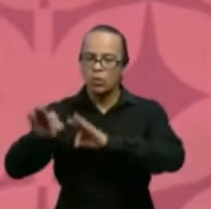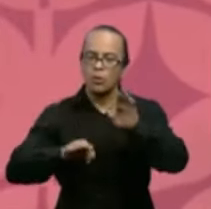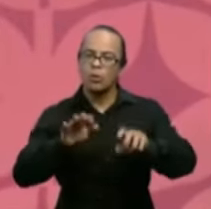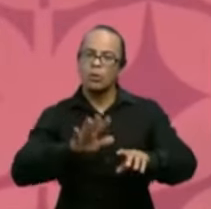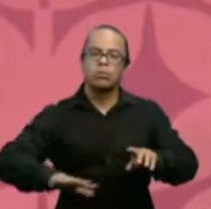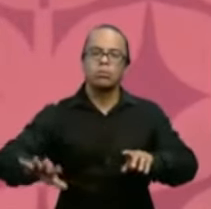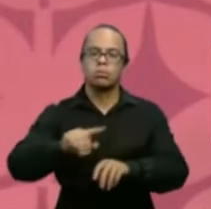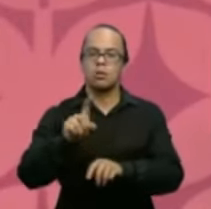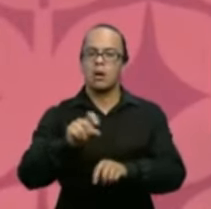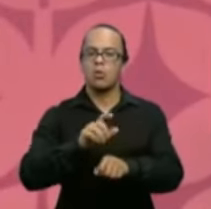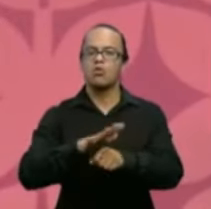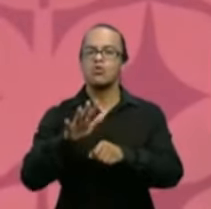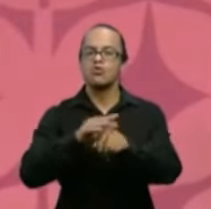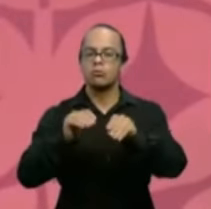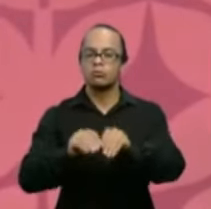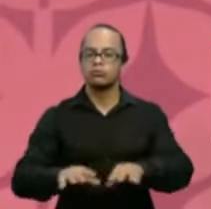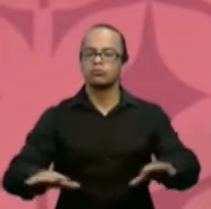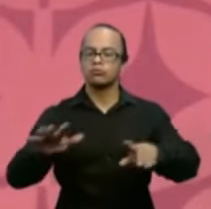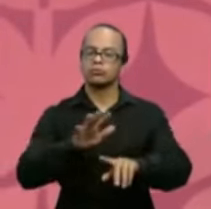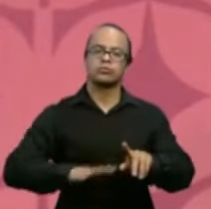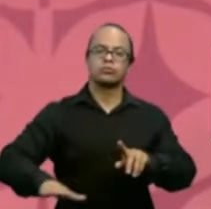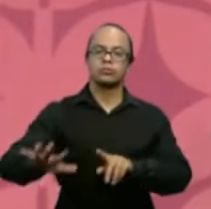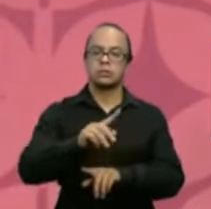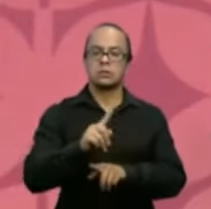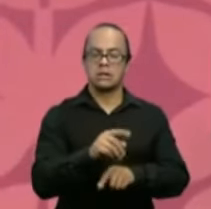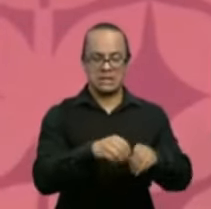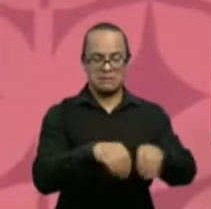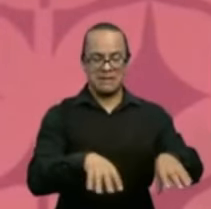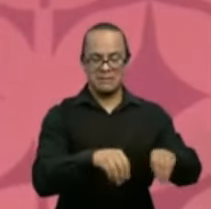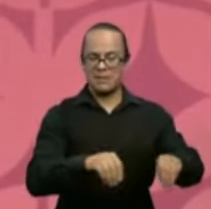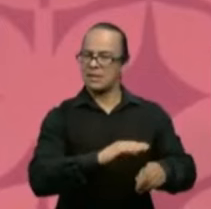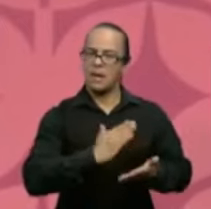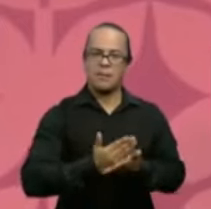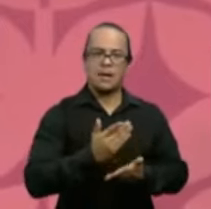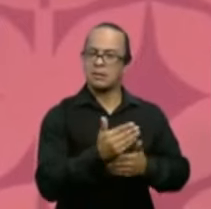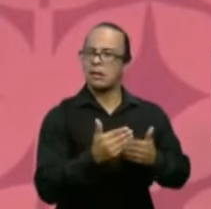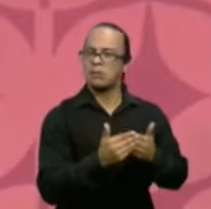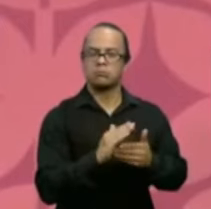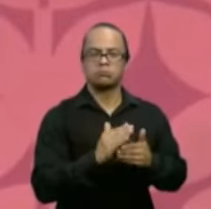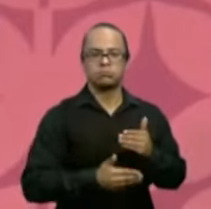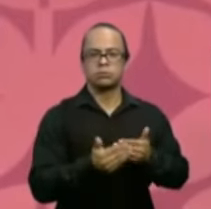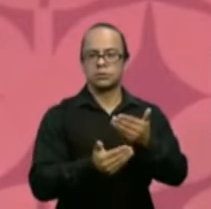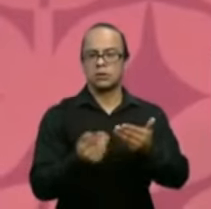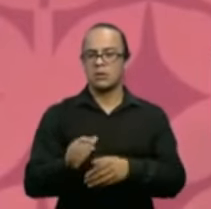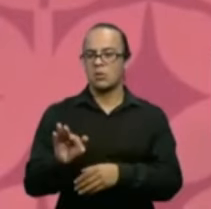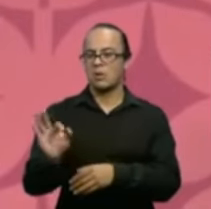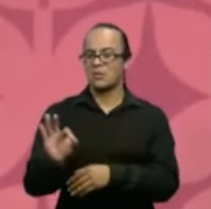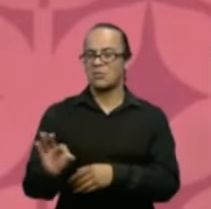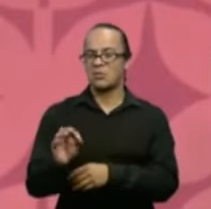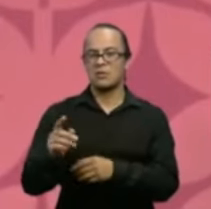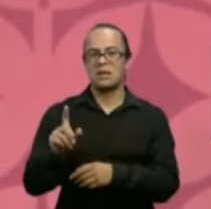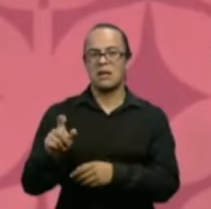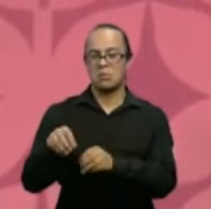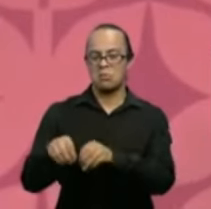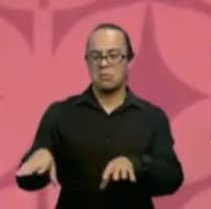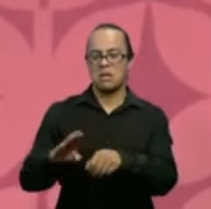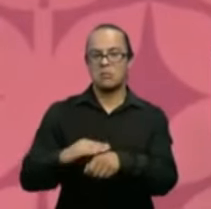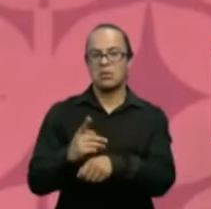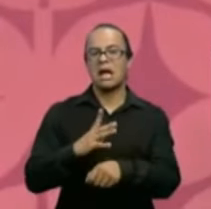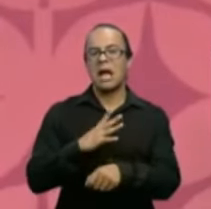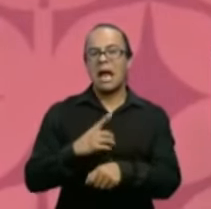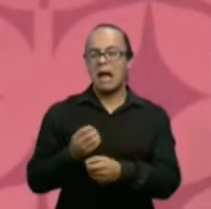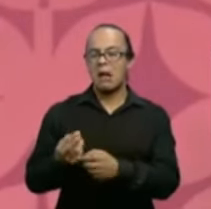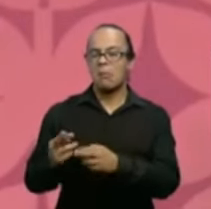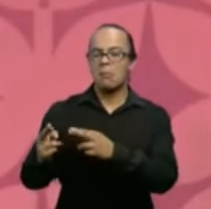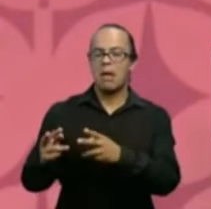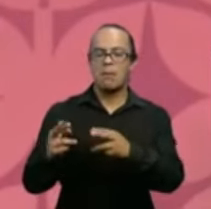de distribución hidráulicas y evitar fugas. Recordemos que el 40% que se desperdicia de agua es porque hay muchas fugas.